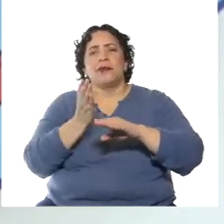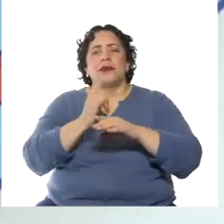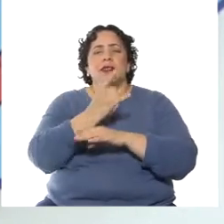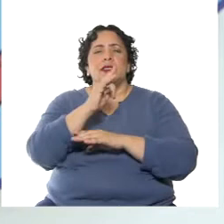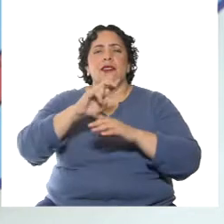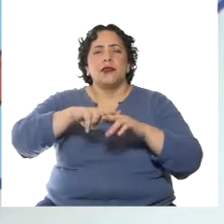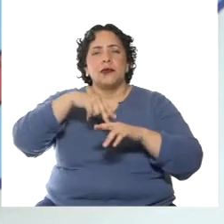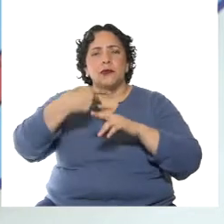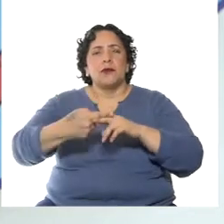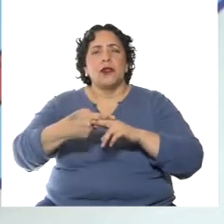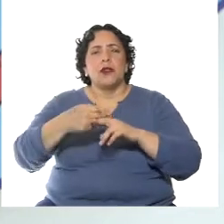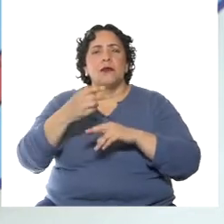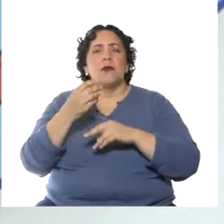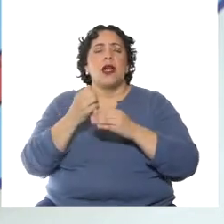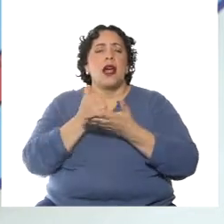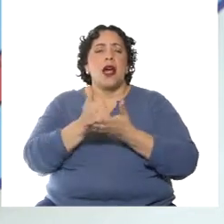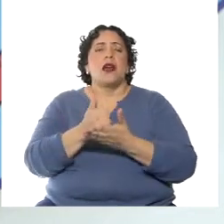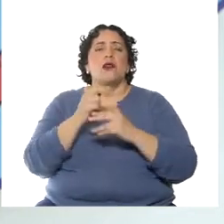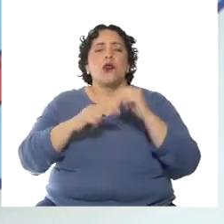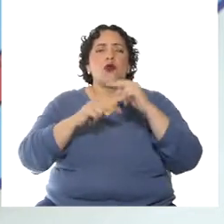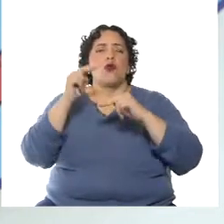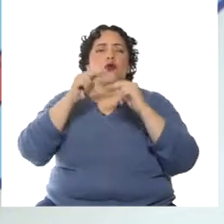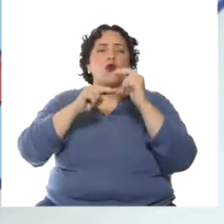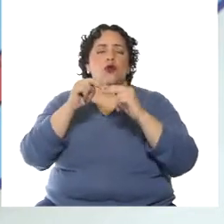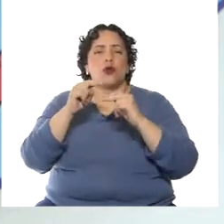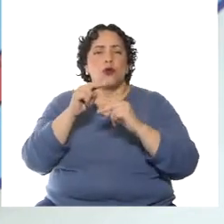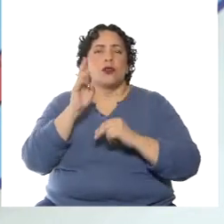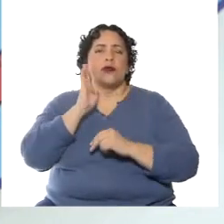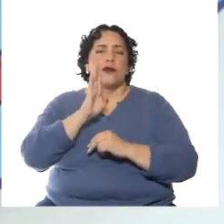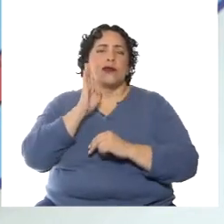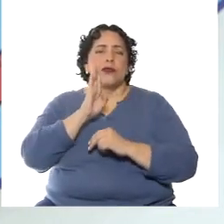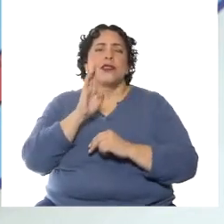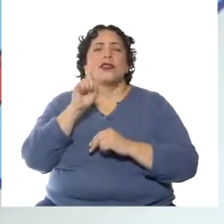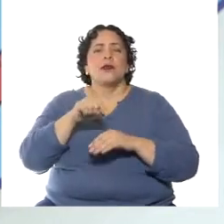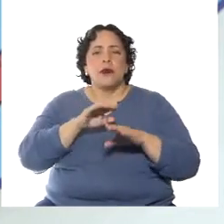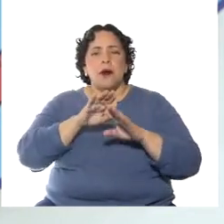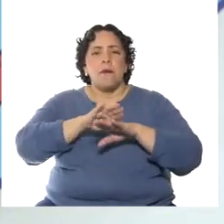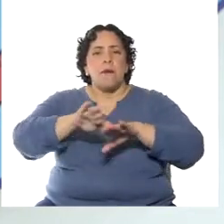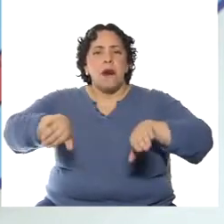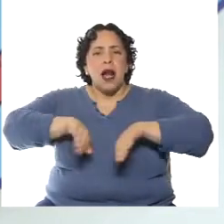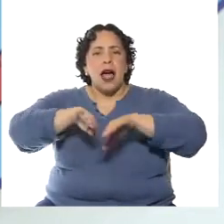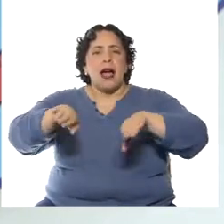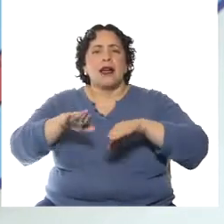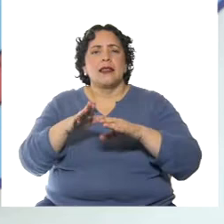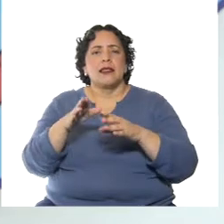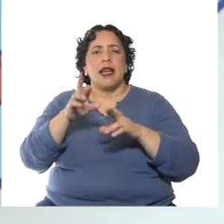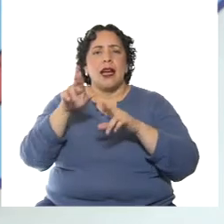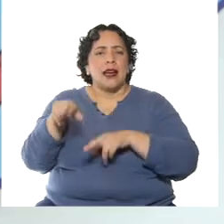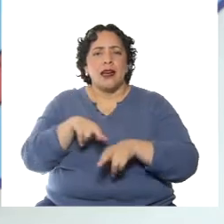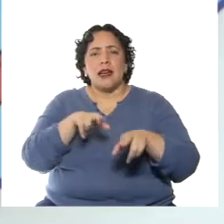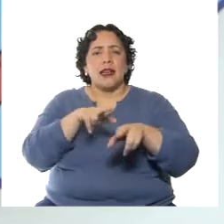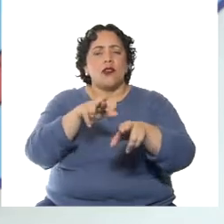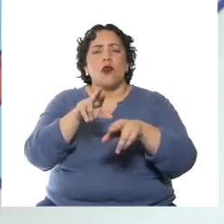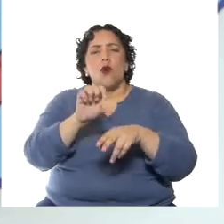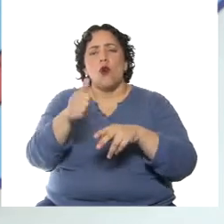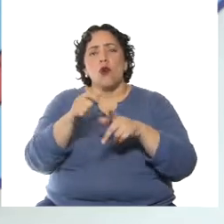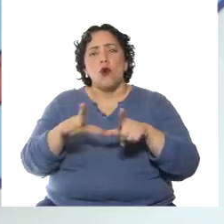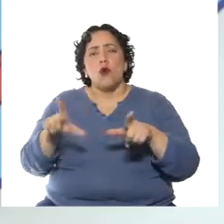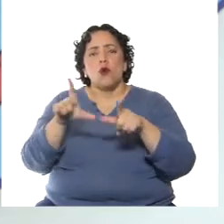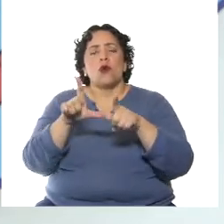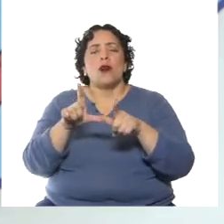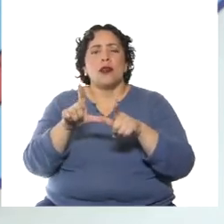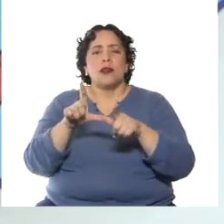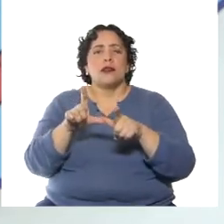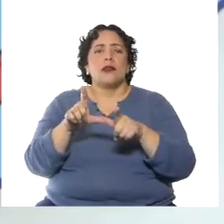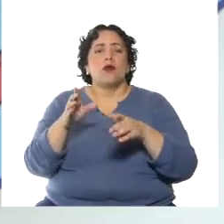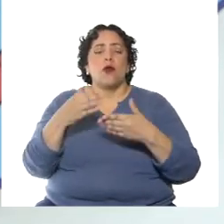industrias de construcciones urbanas o comerciales. Tenemos la contaminación de las playas, lagunas, quebradas, ríos, entre otros espacios semejantes.